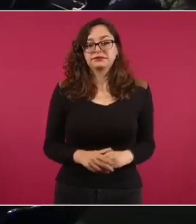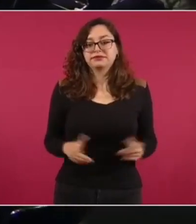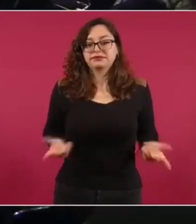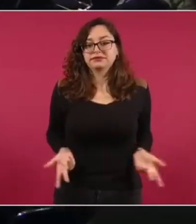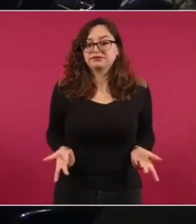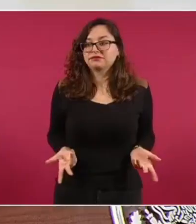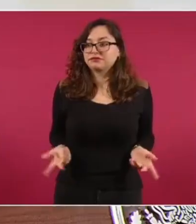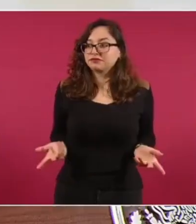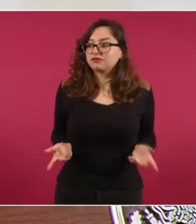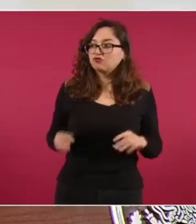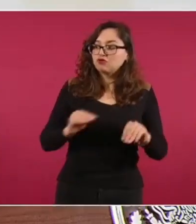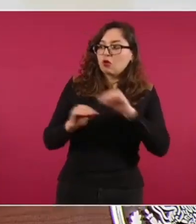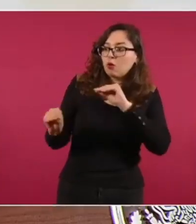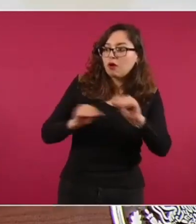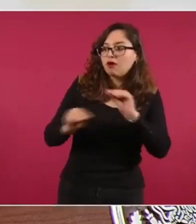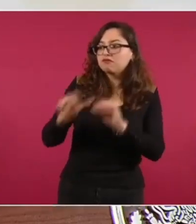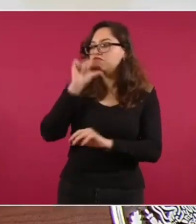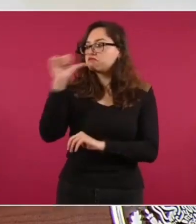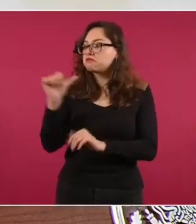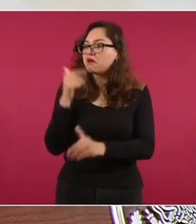no se avanza.